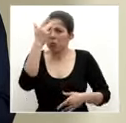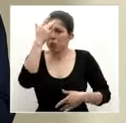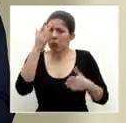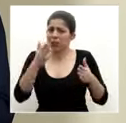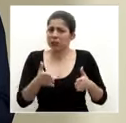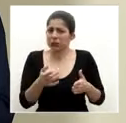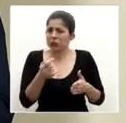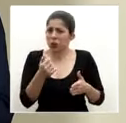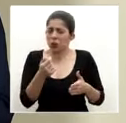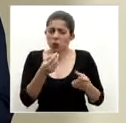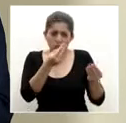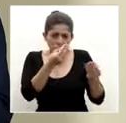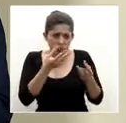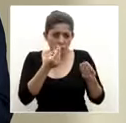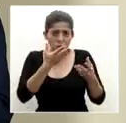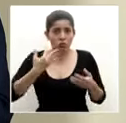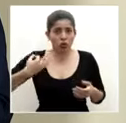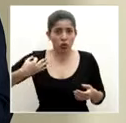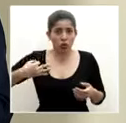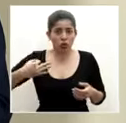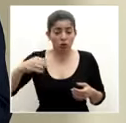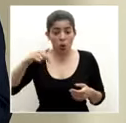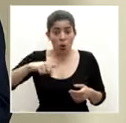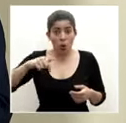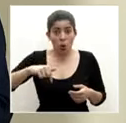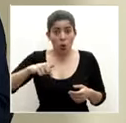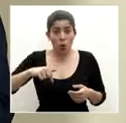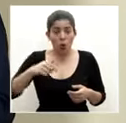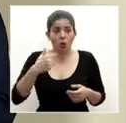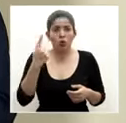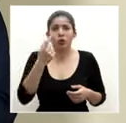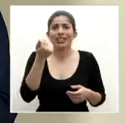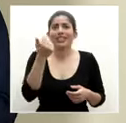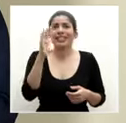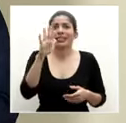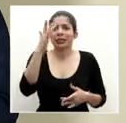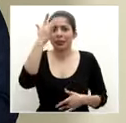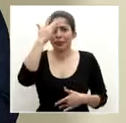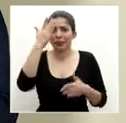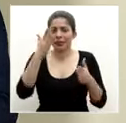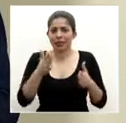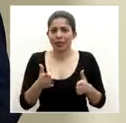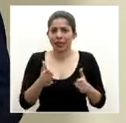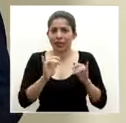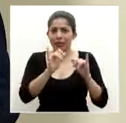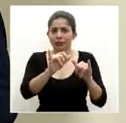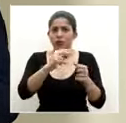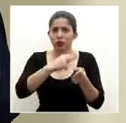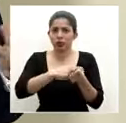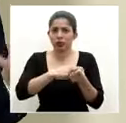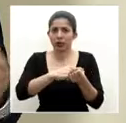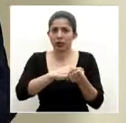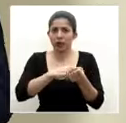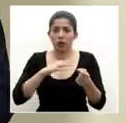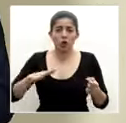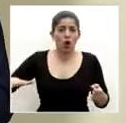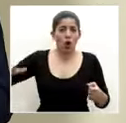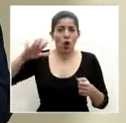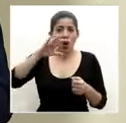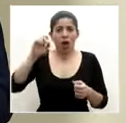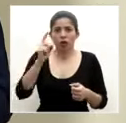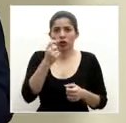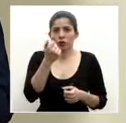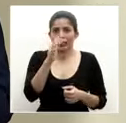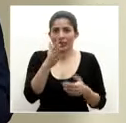sea, recibimos los informes todos los días. Hoy por hoy hay 15 pacientes hospitalizados en toda la Caja